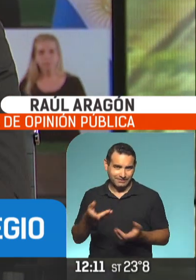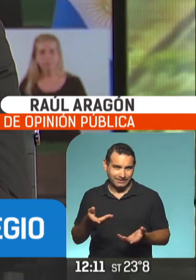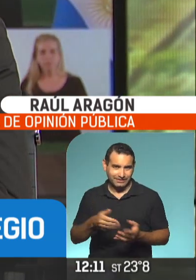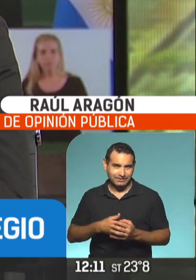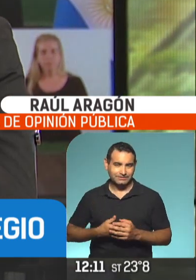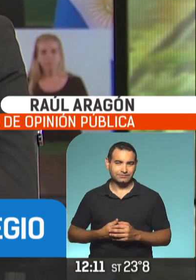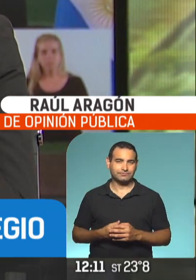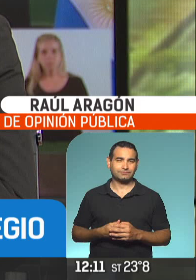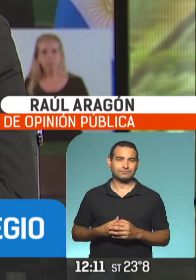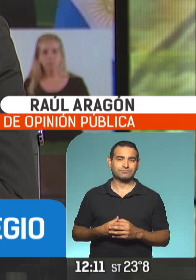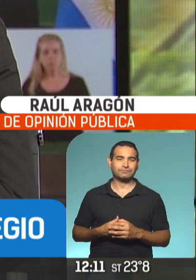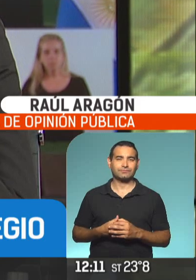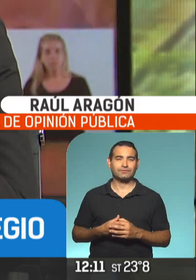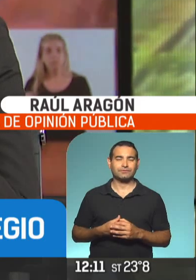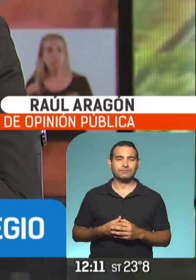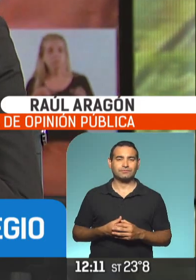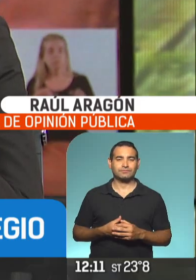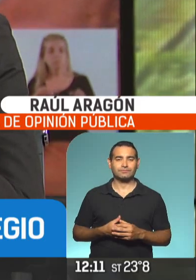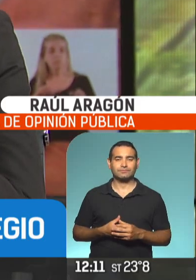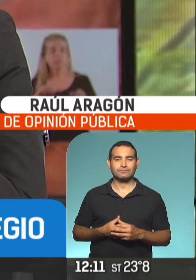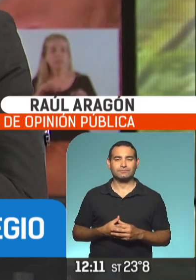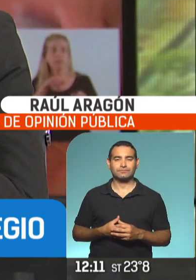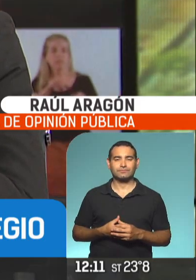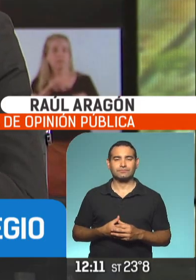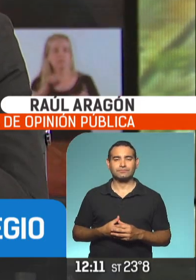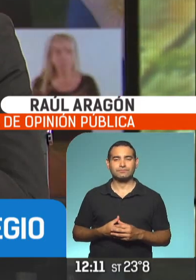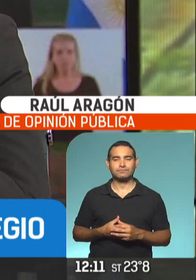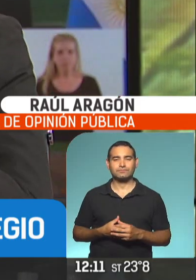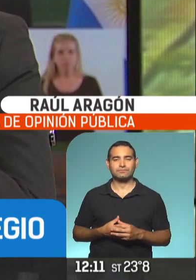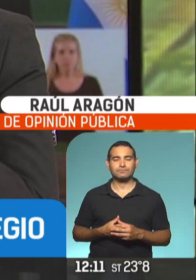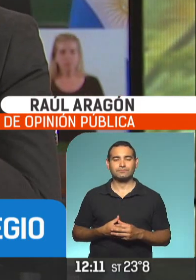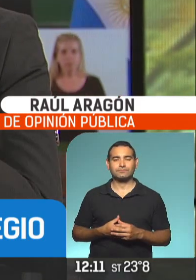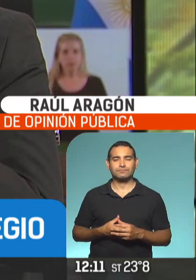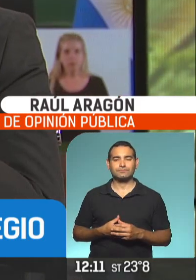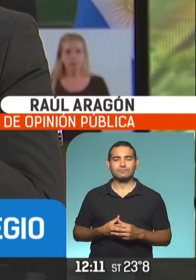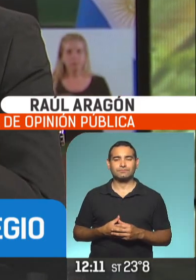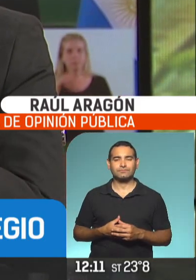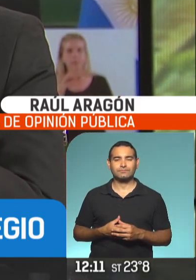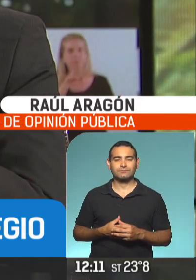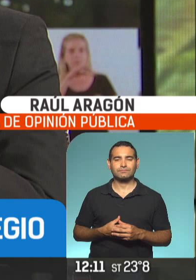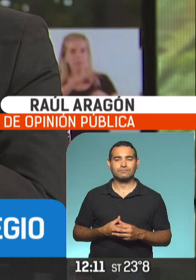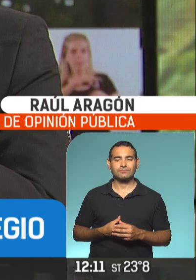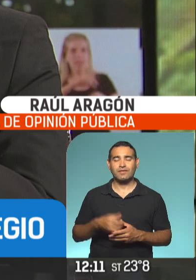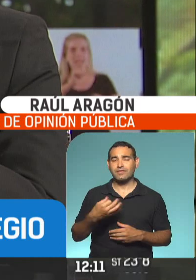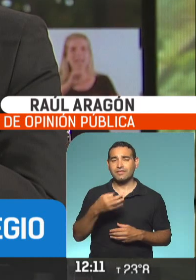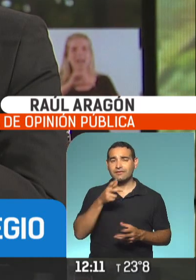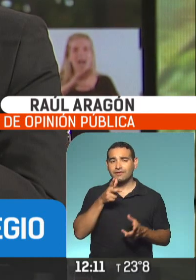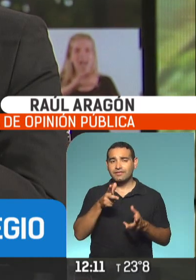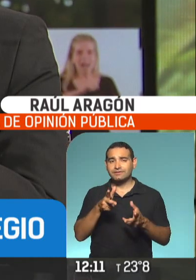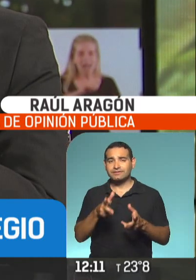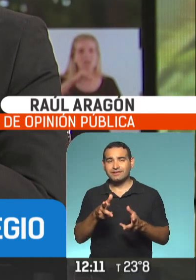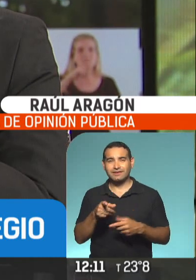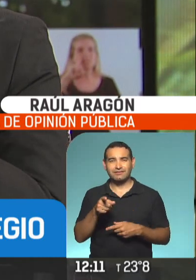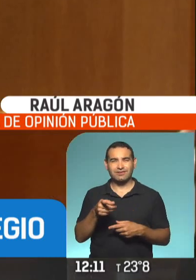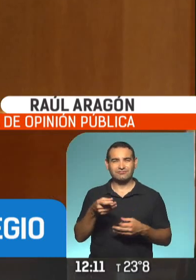el affair, que son las declaraciones de Horacio Berbisky. Muchísimo más, obviamente, porque además, si hay que decirlo, es decir, el nivel ético de esto